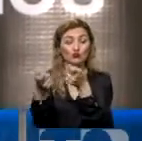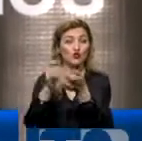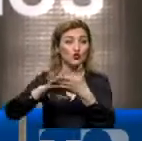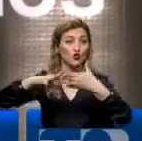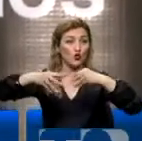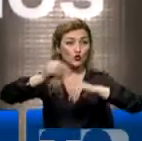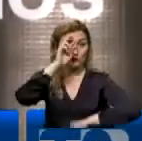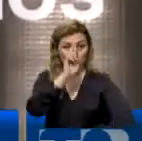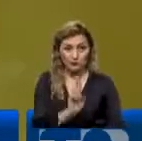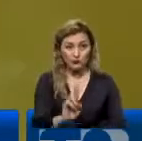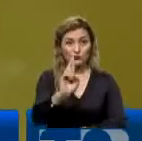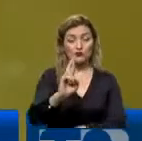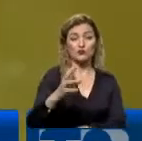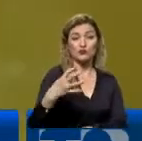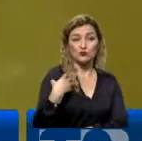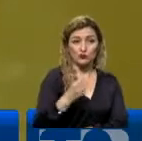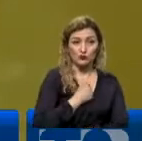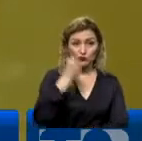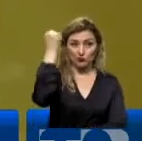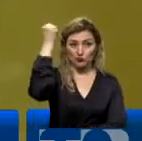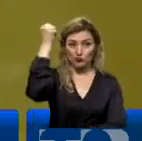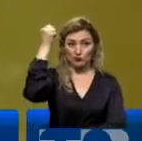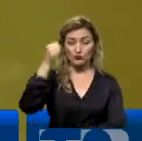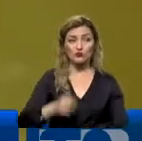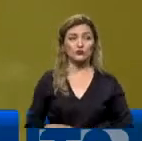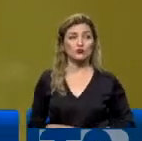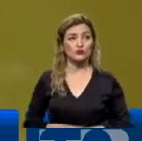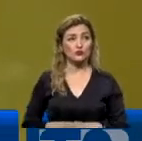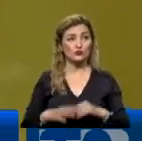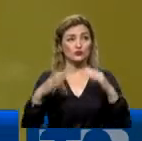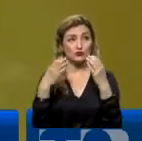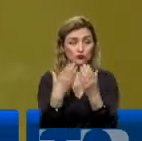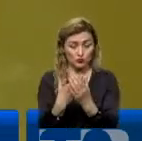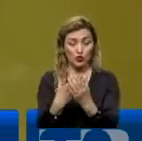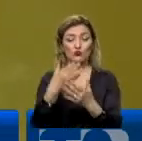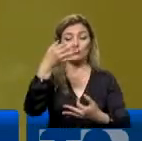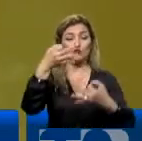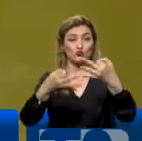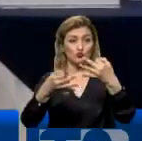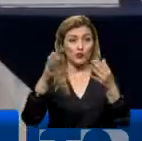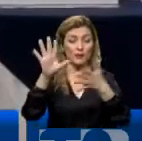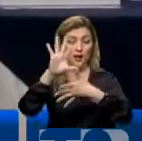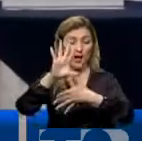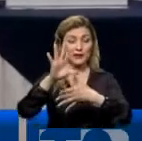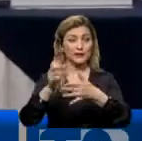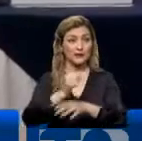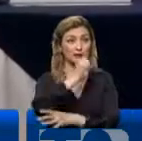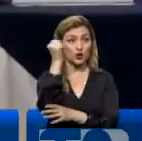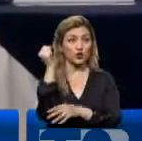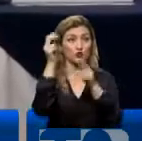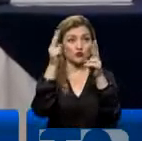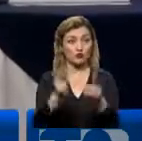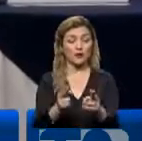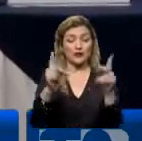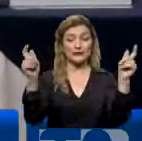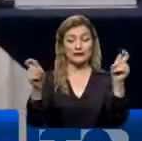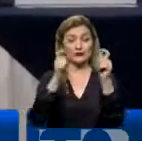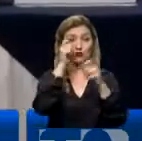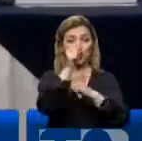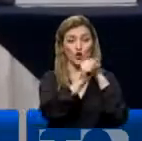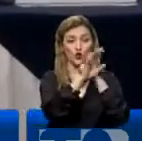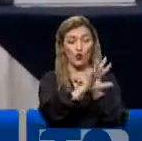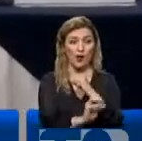solución, respeto y garantía de los derechos. La Comisión y la Corte Interamericana de Derechos Humanos celebran sus 60 y 40 años